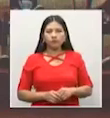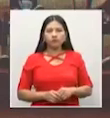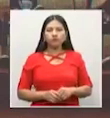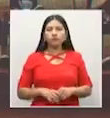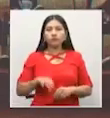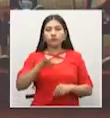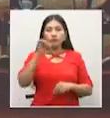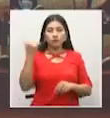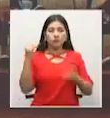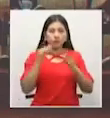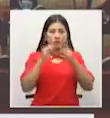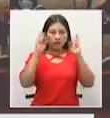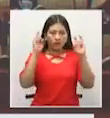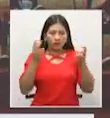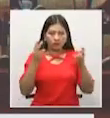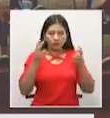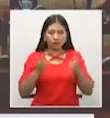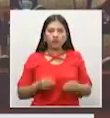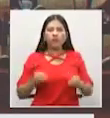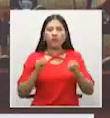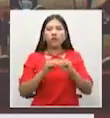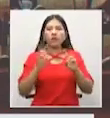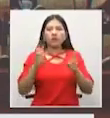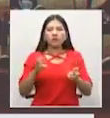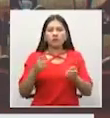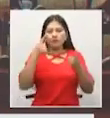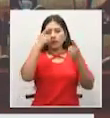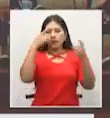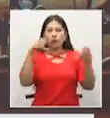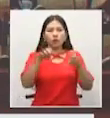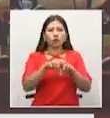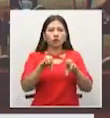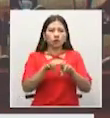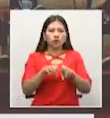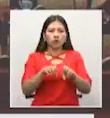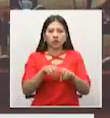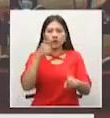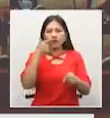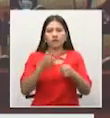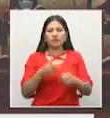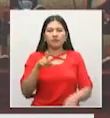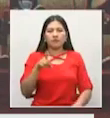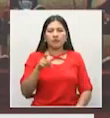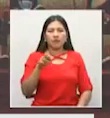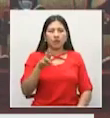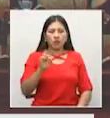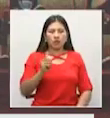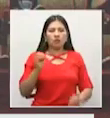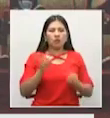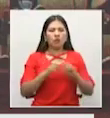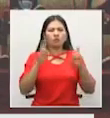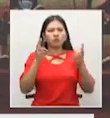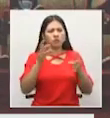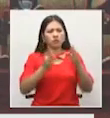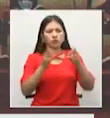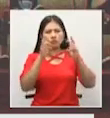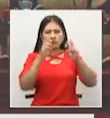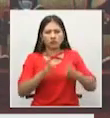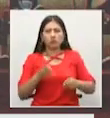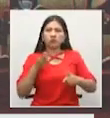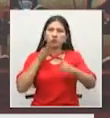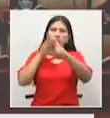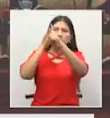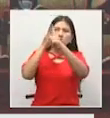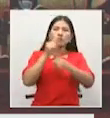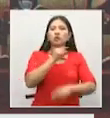Vamos a otros temas. Hablamos del caso Petrocontratos, que ingresa a su etapa final. Se prevé que la sentencia será emitida contra Gonzalo